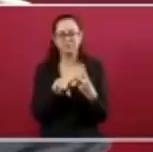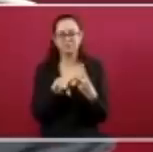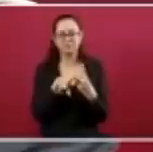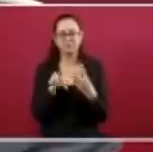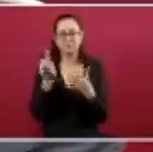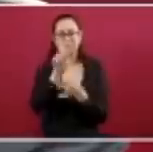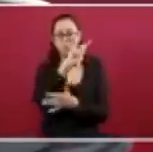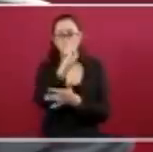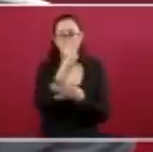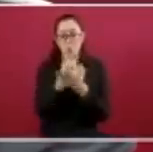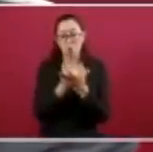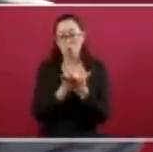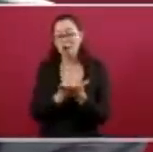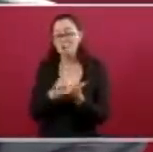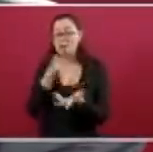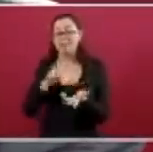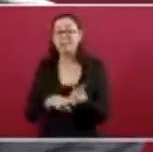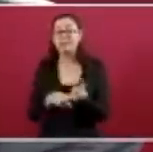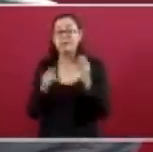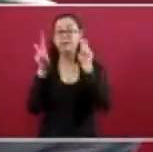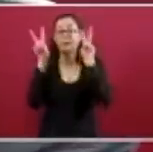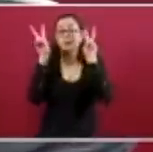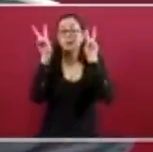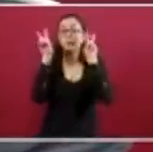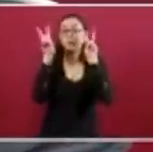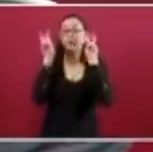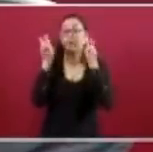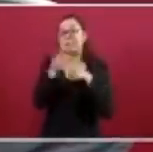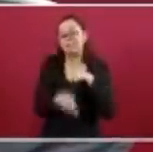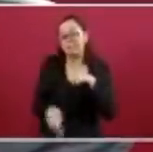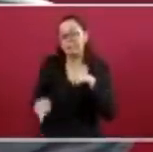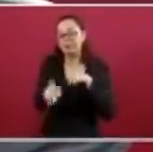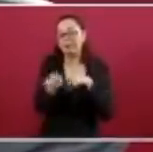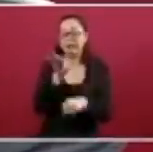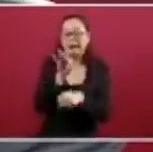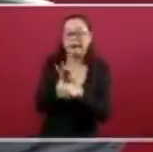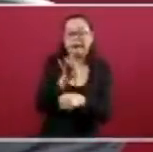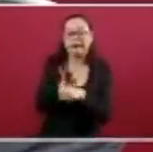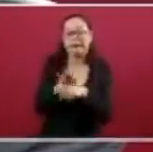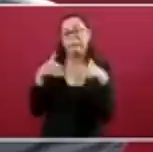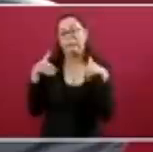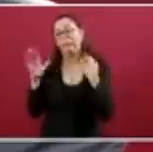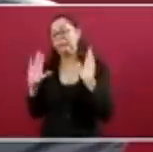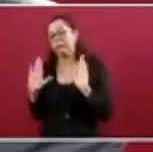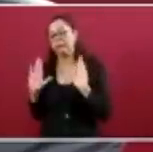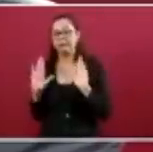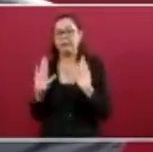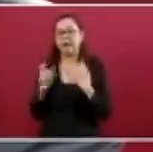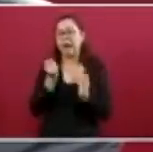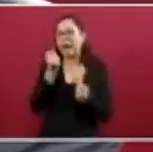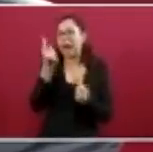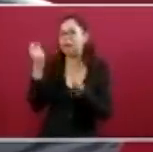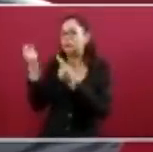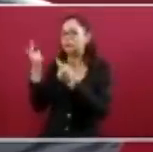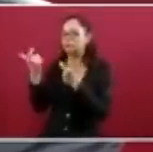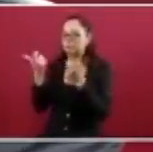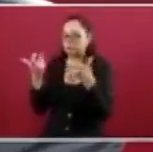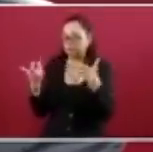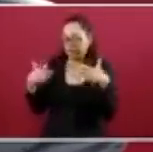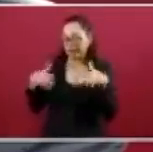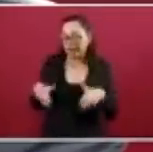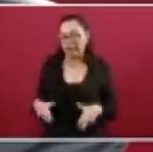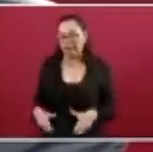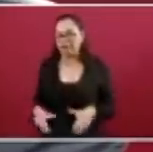que supuestamente eran para beneficiar al pueblo y se quedaban en unas cuantas manos, se